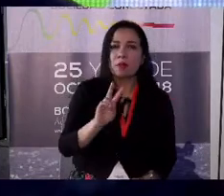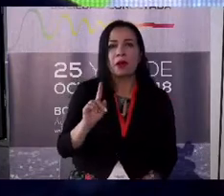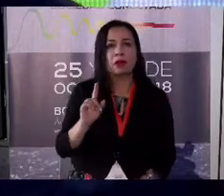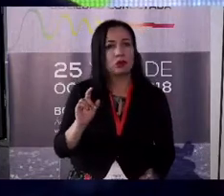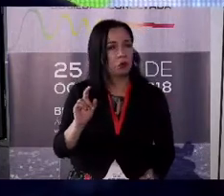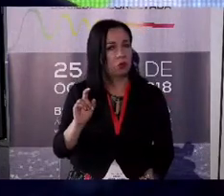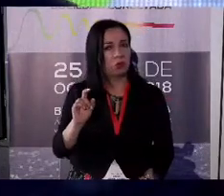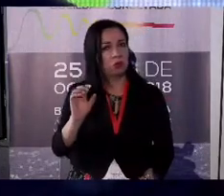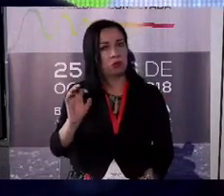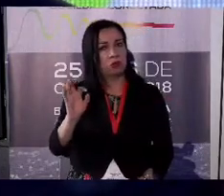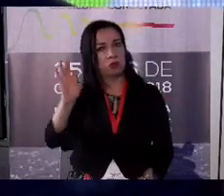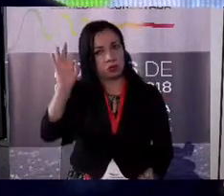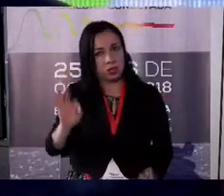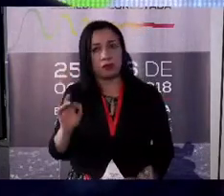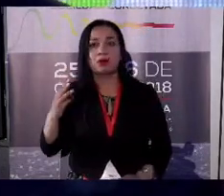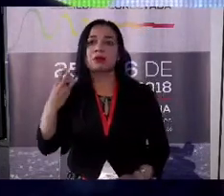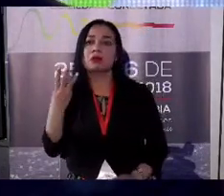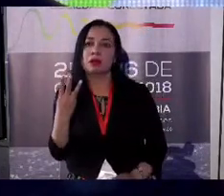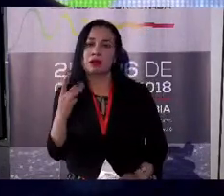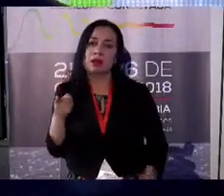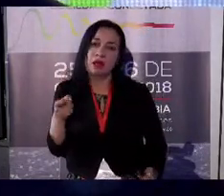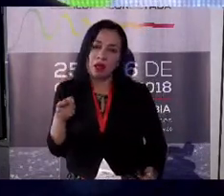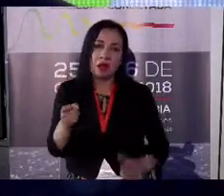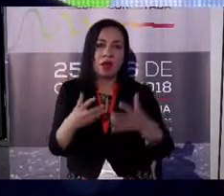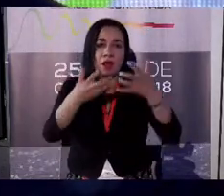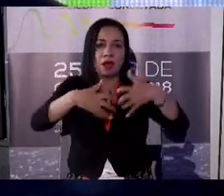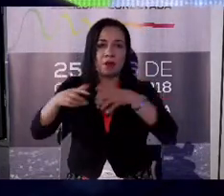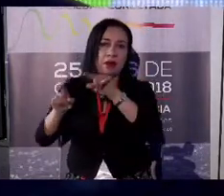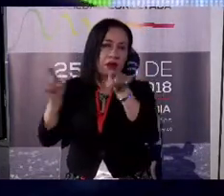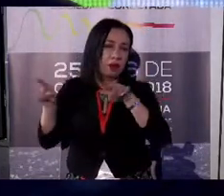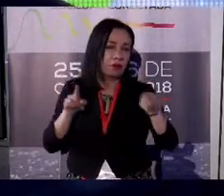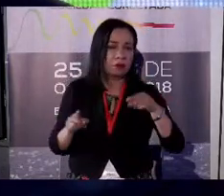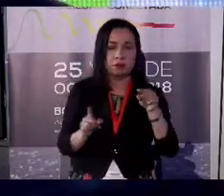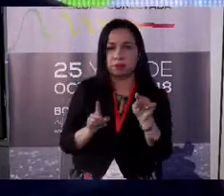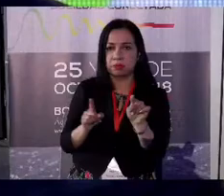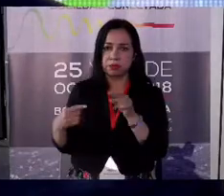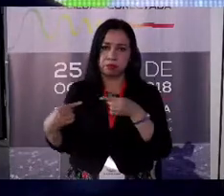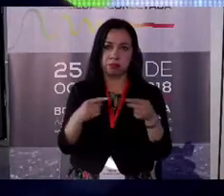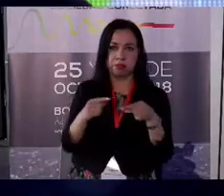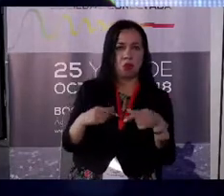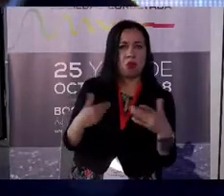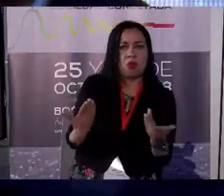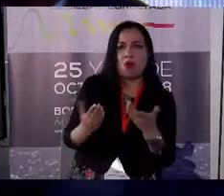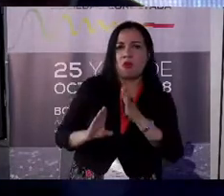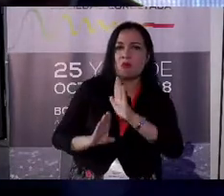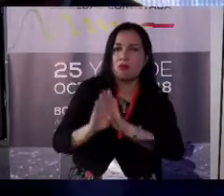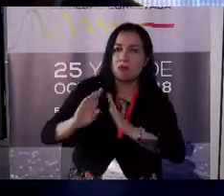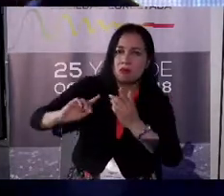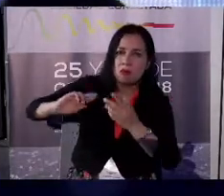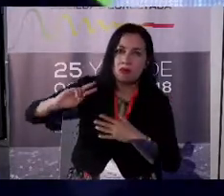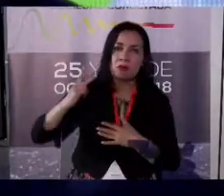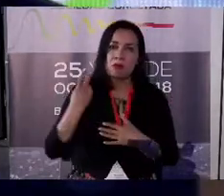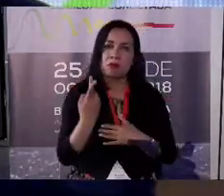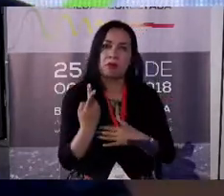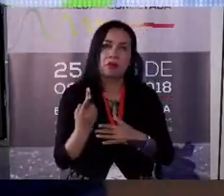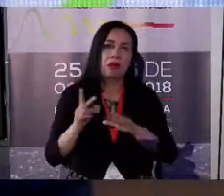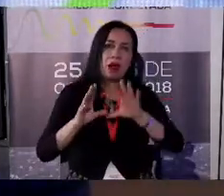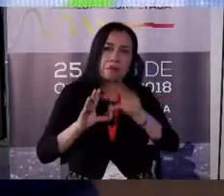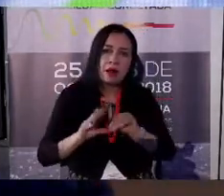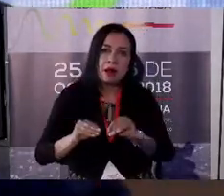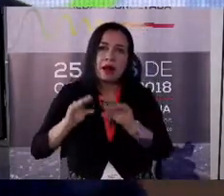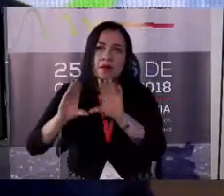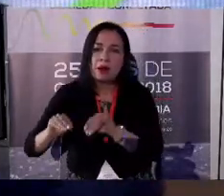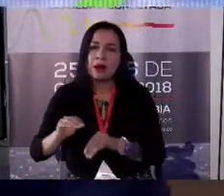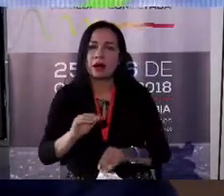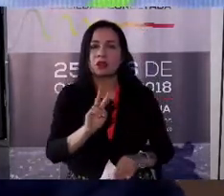21% de 3G. Muchas de las empresas están discutiendo cómo va a ser su evolución tecnológica, si tienen que apagar 2G o apagar 3G